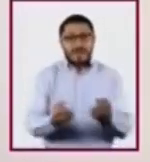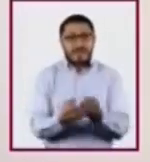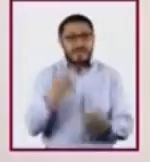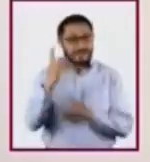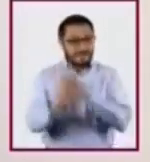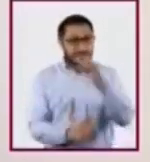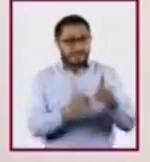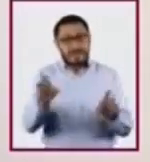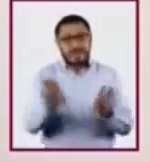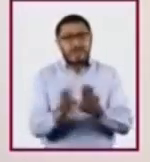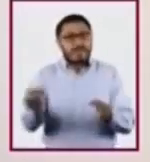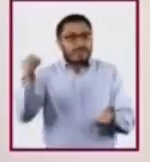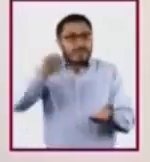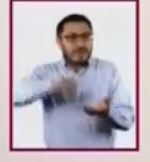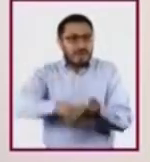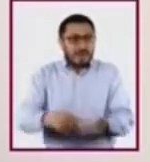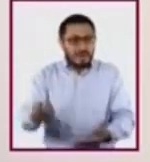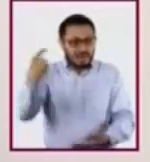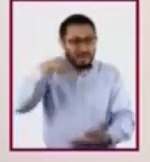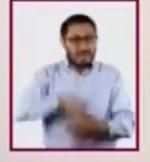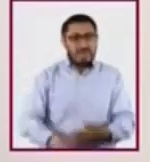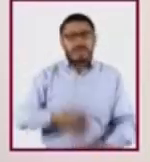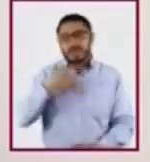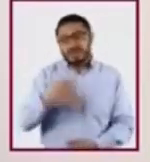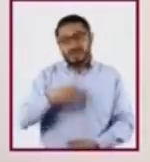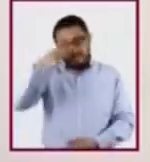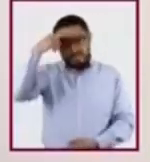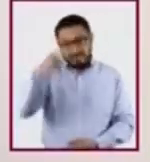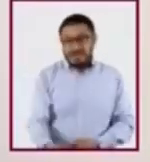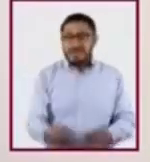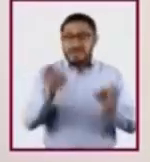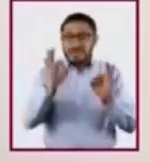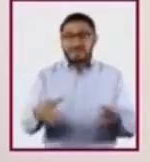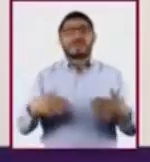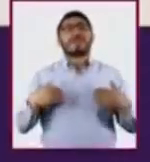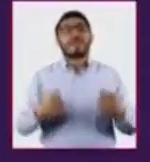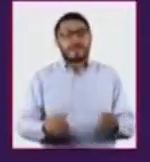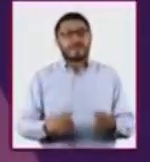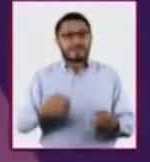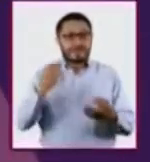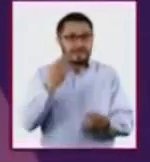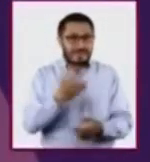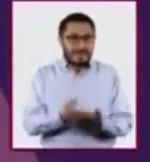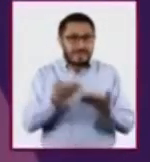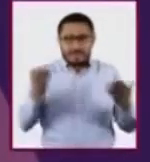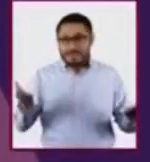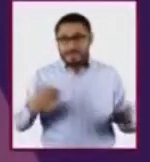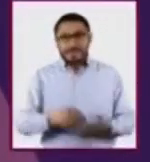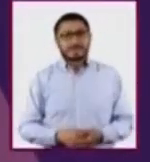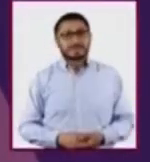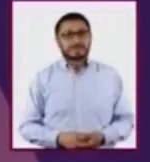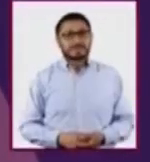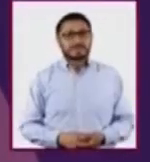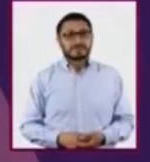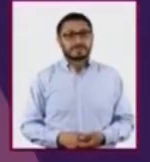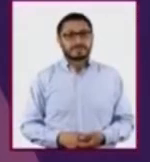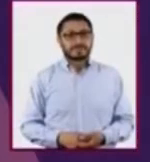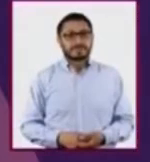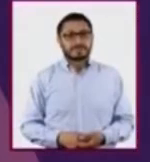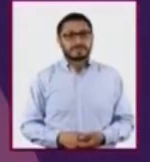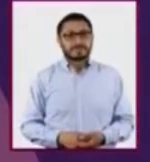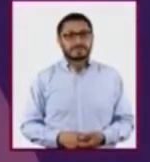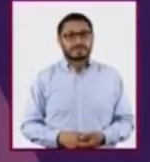raíces como mexicanos y poder entender mejor el presente. ¿Cuál es el origen del juego del